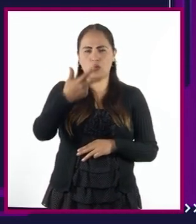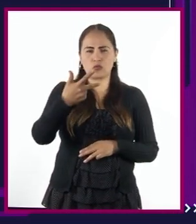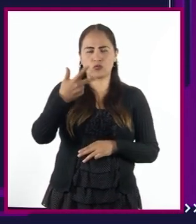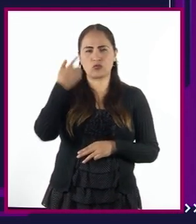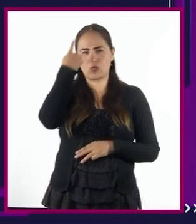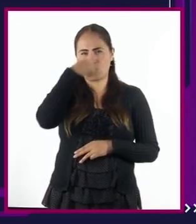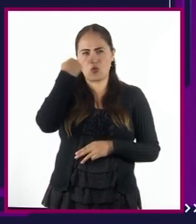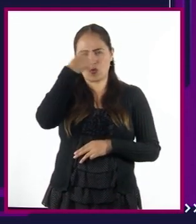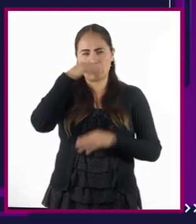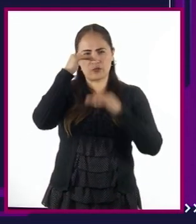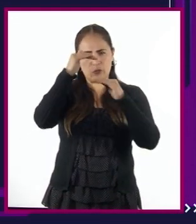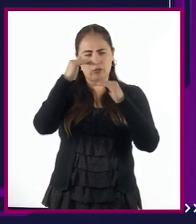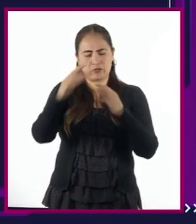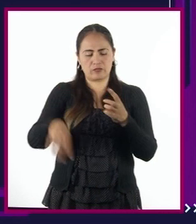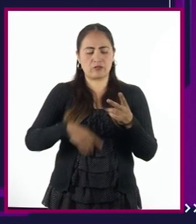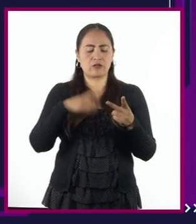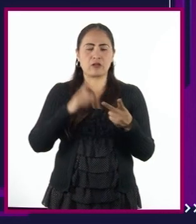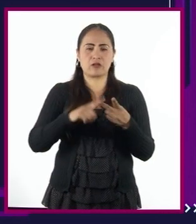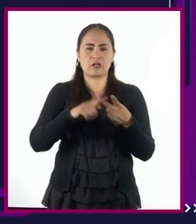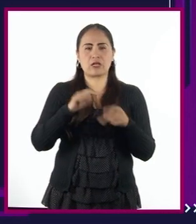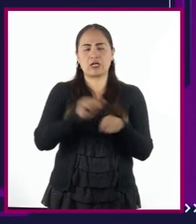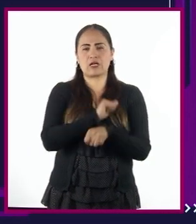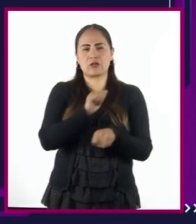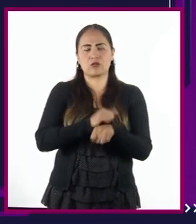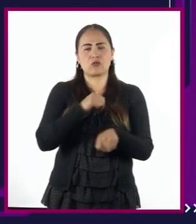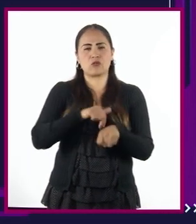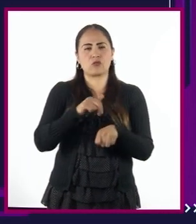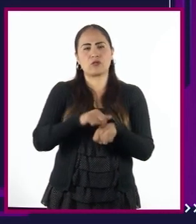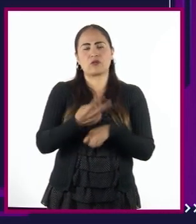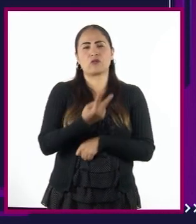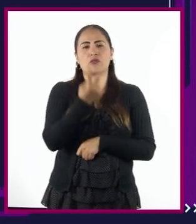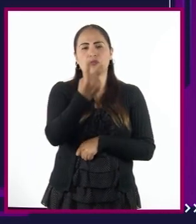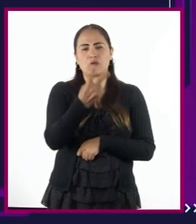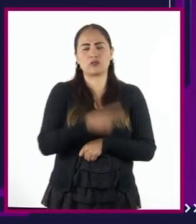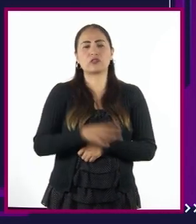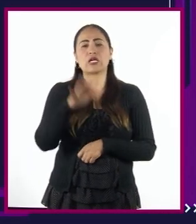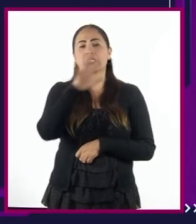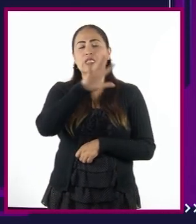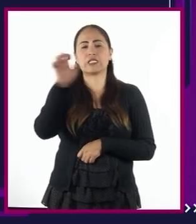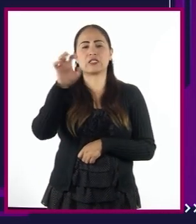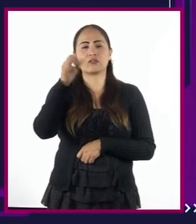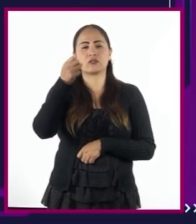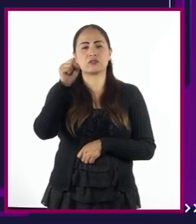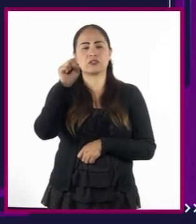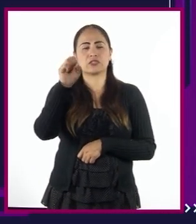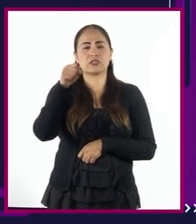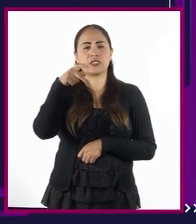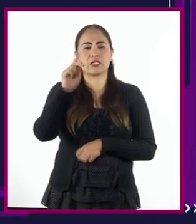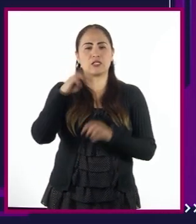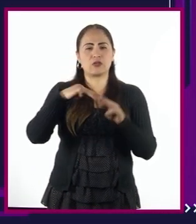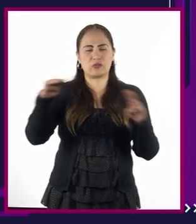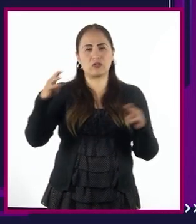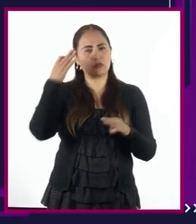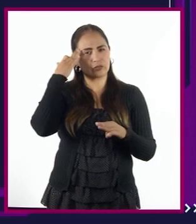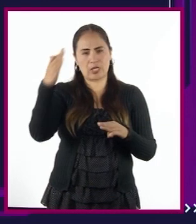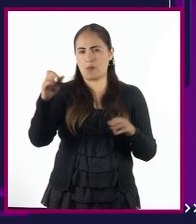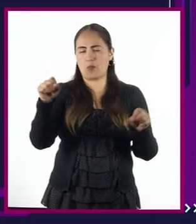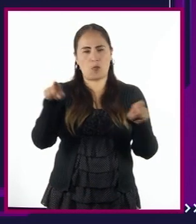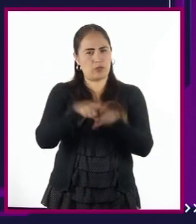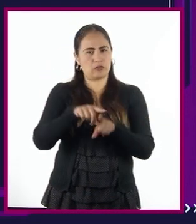que el vehículo 2 recorrió alrededor de 560 kilómetros en el mismo